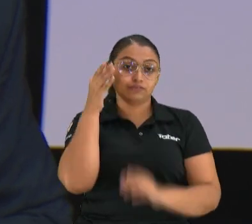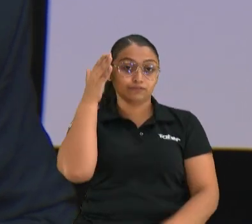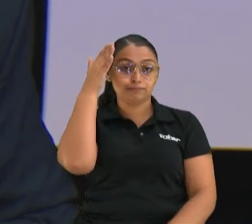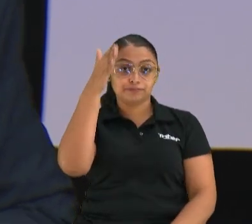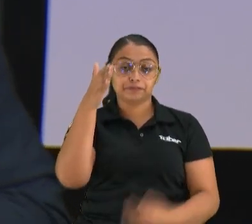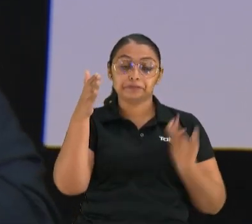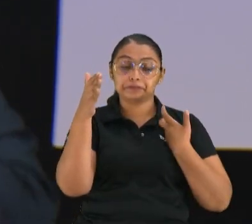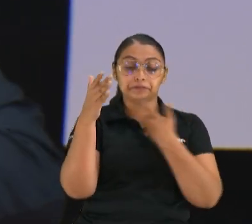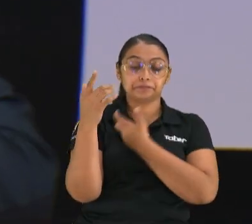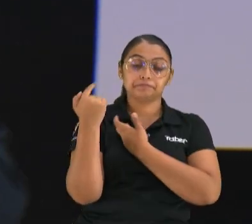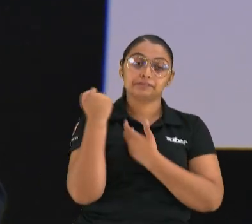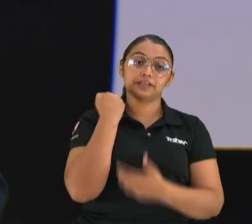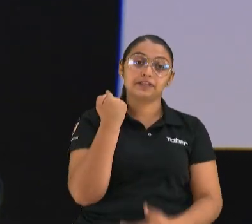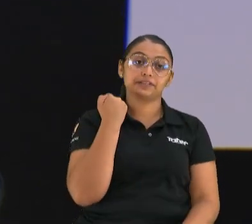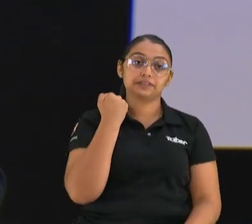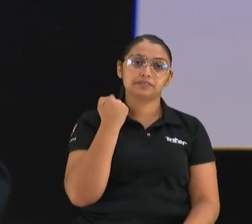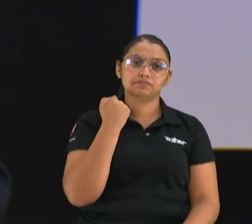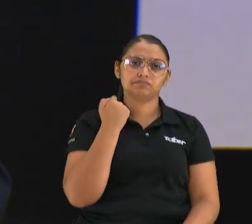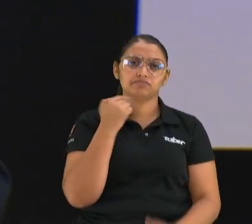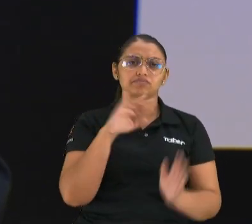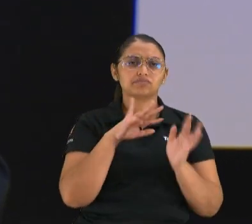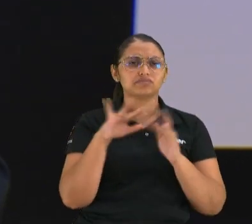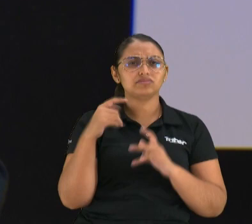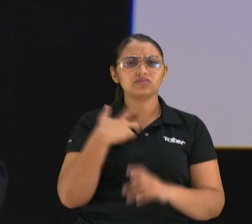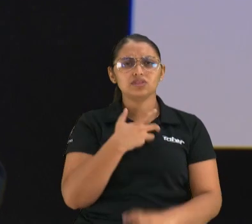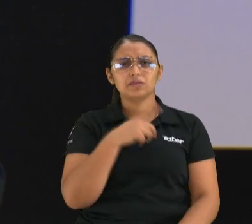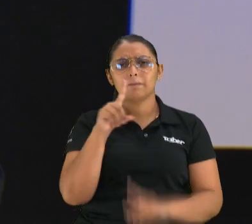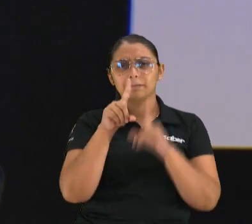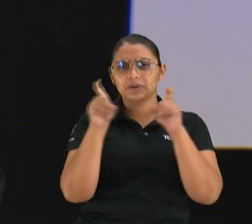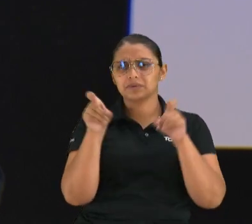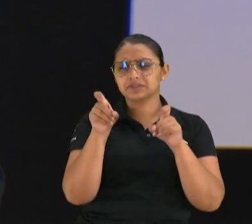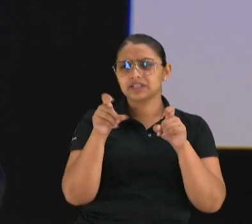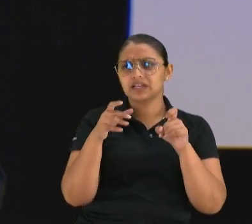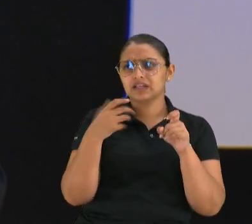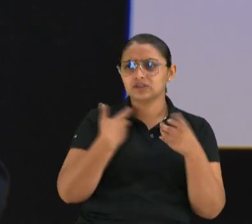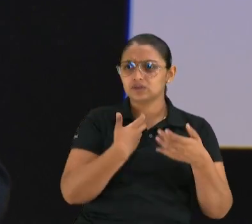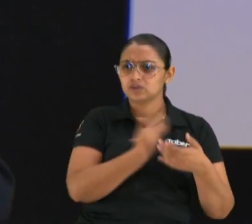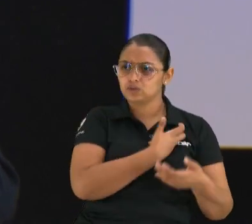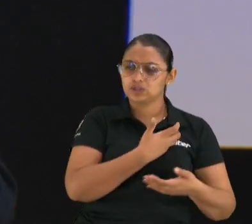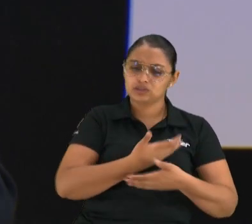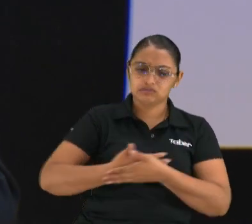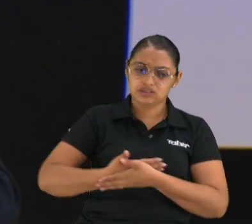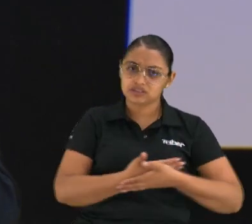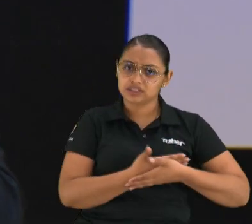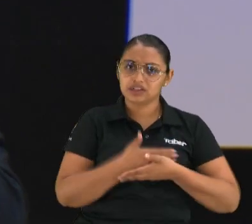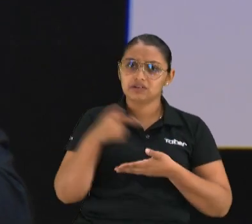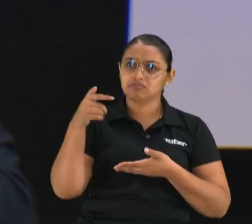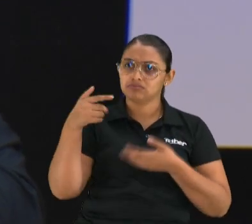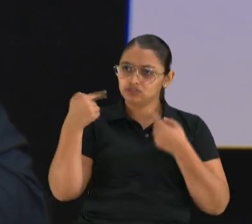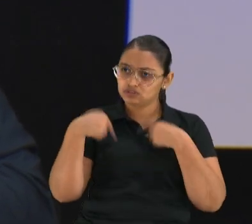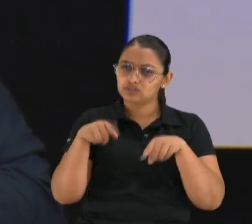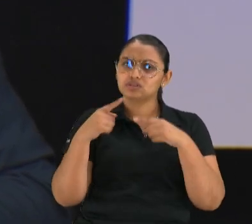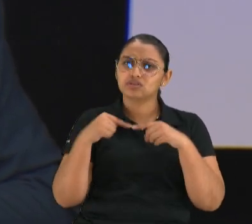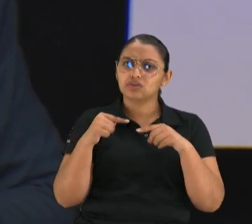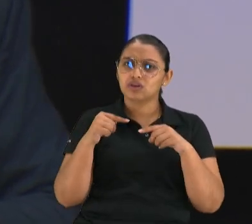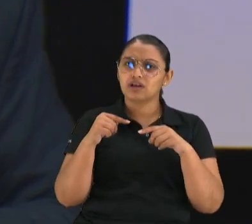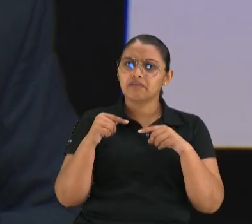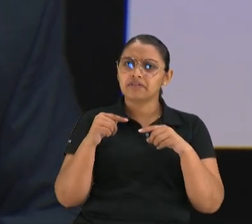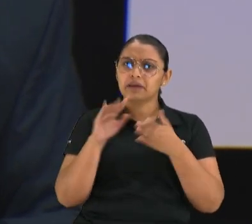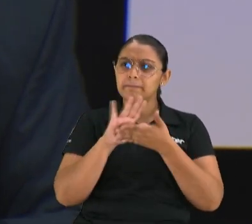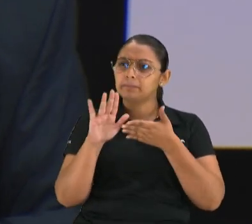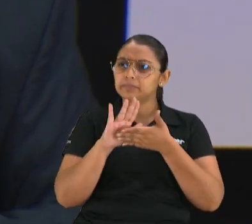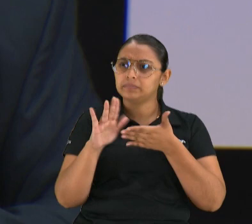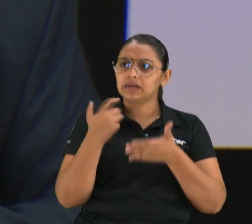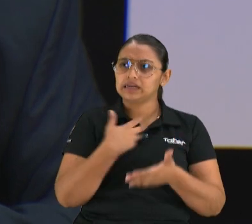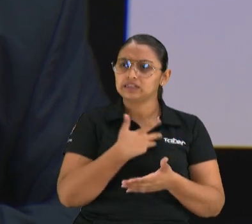Cuántos de nuestros hijos van a tener que seguir pagando el precio porque no les advertimos quiero que vaya conmigo en la Biblia para poner